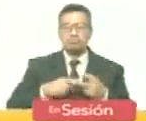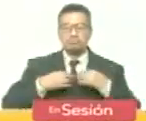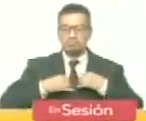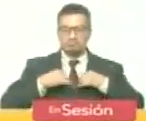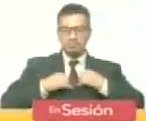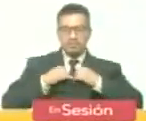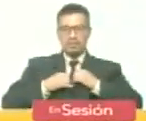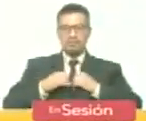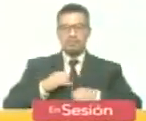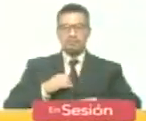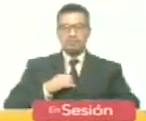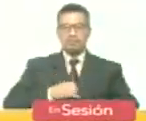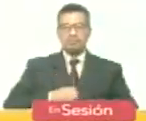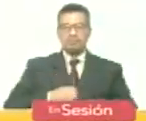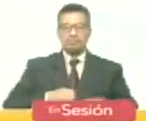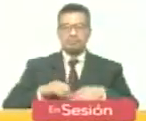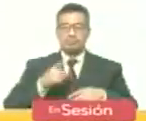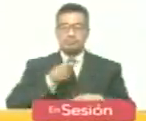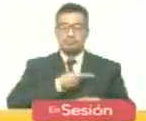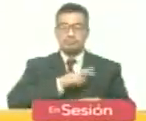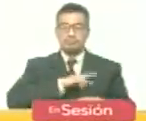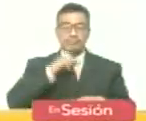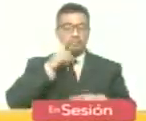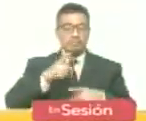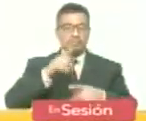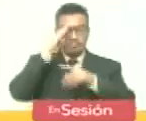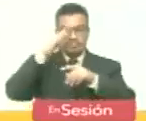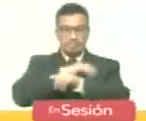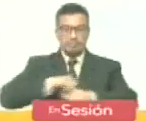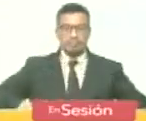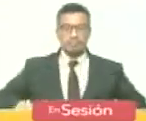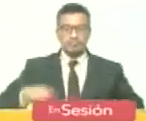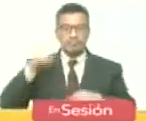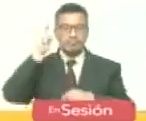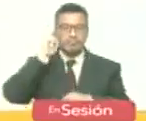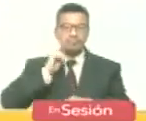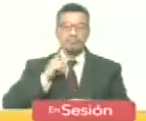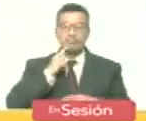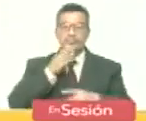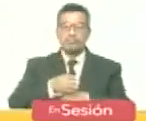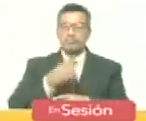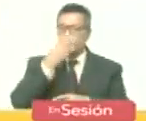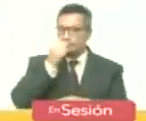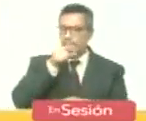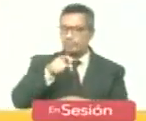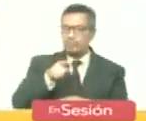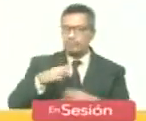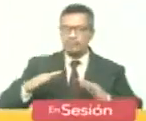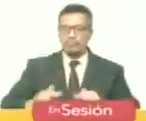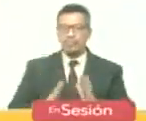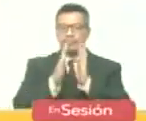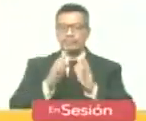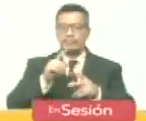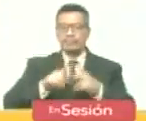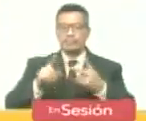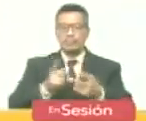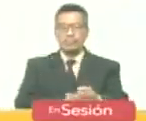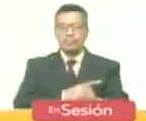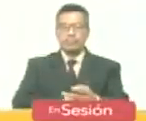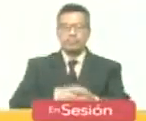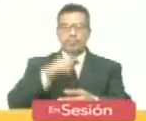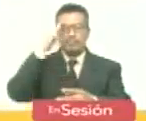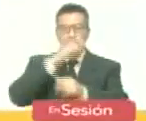uniformes falsificados de la Fuerza Armada Nacional Bolivariana para dar a entender que había un enfrentamiento entre hermanos de la